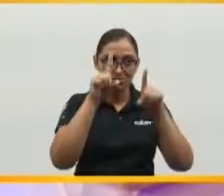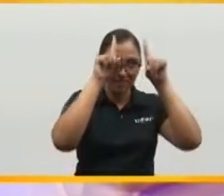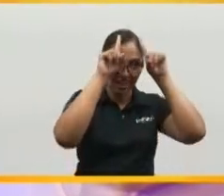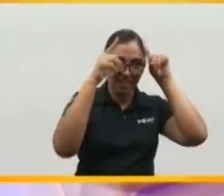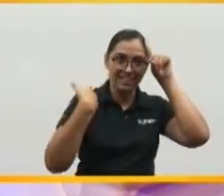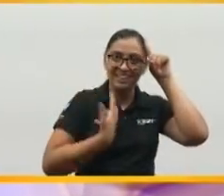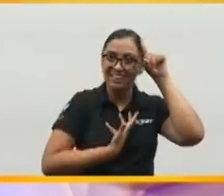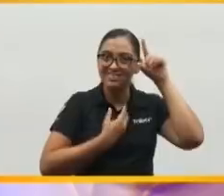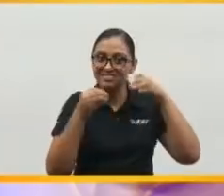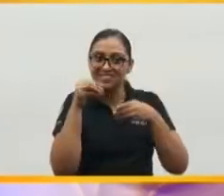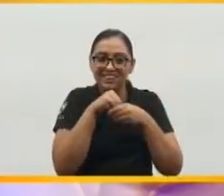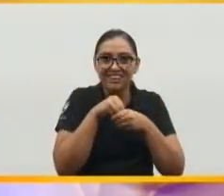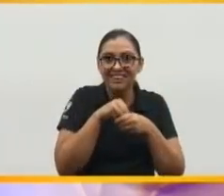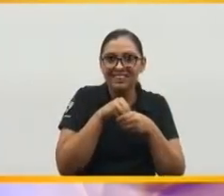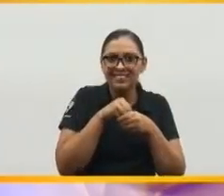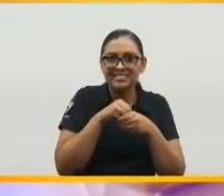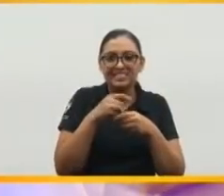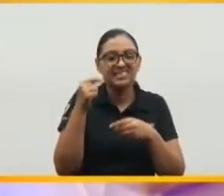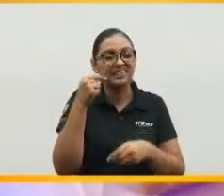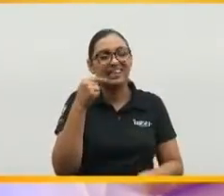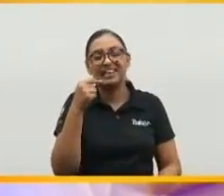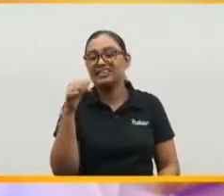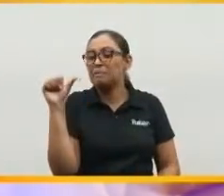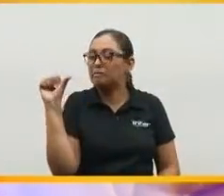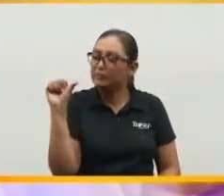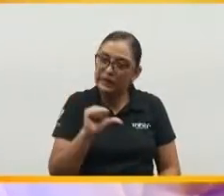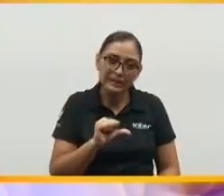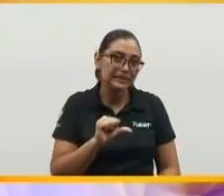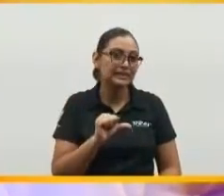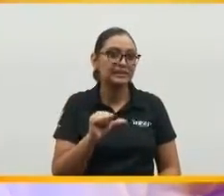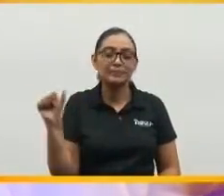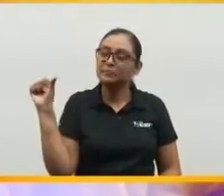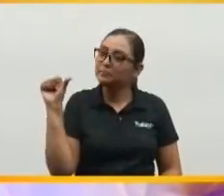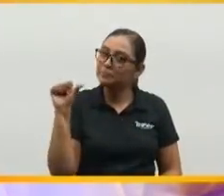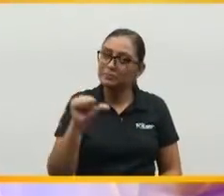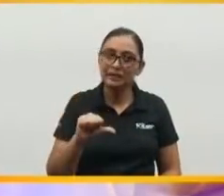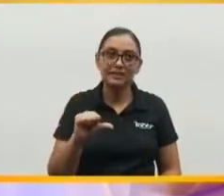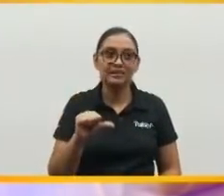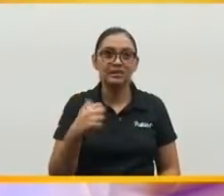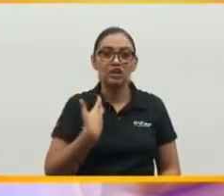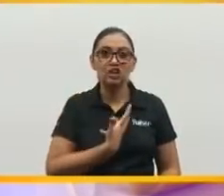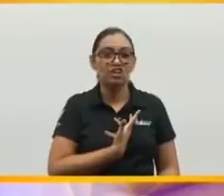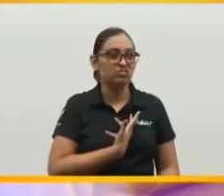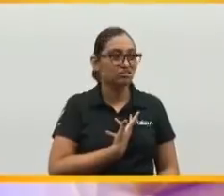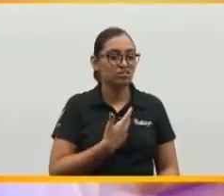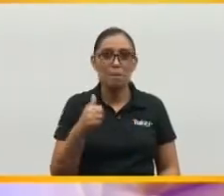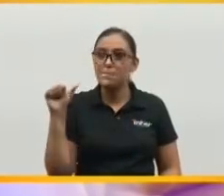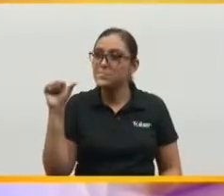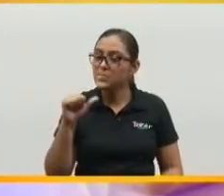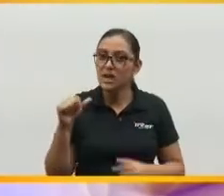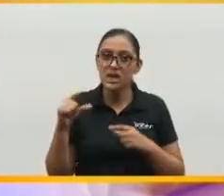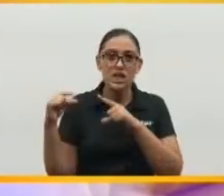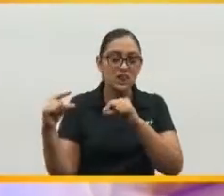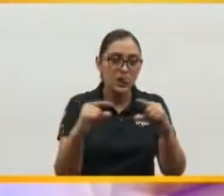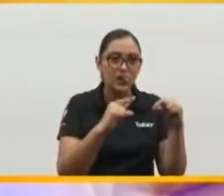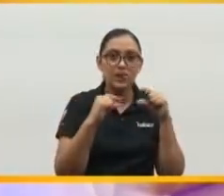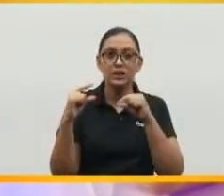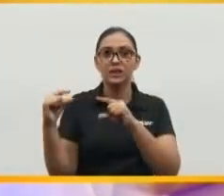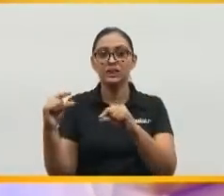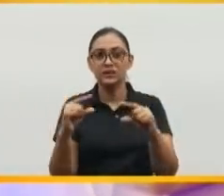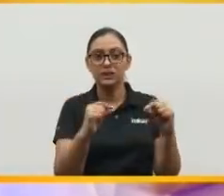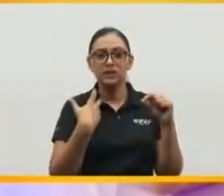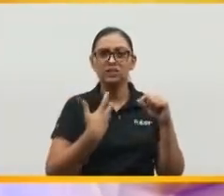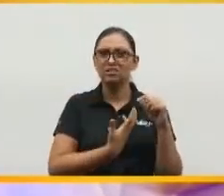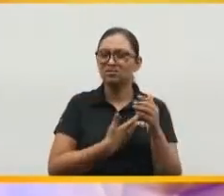¿Ah? ¿Qué maña? ¿Qué maña? Es dando la vuelta. ¿Qué maña estar latigando gente? ¿Qué maña